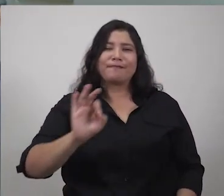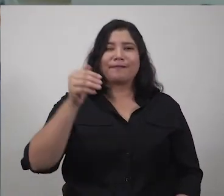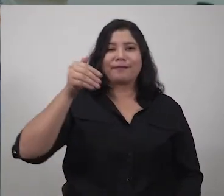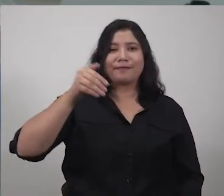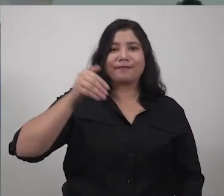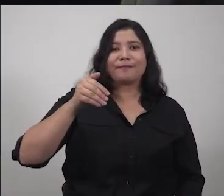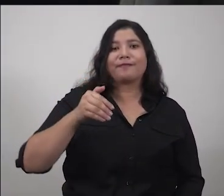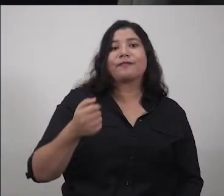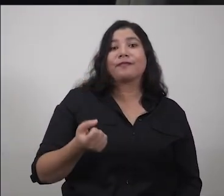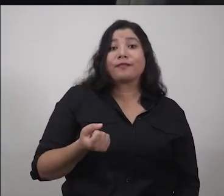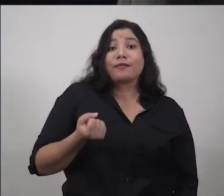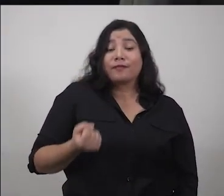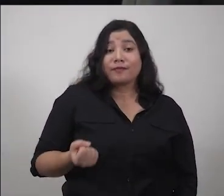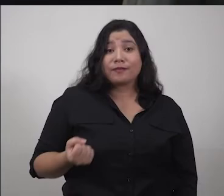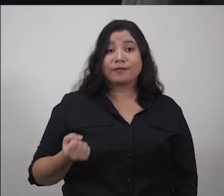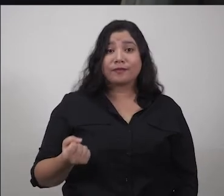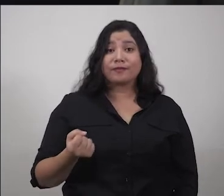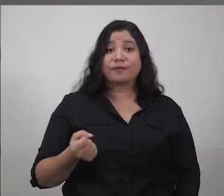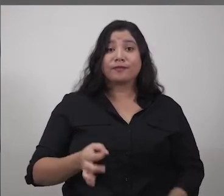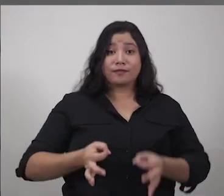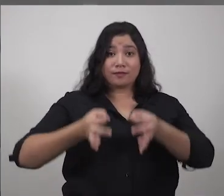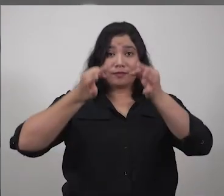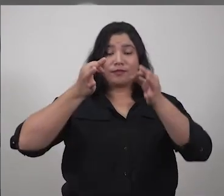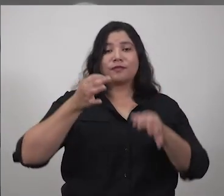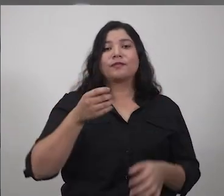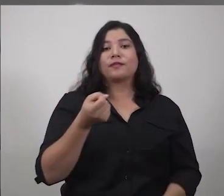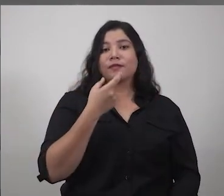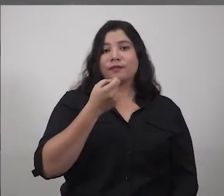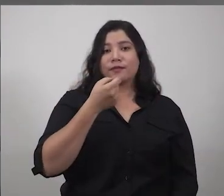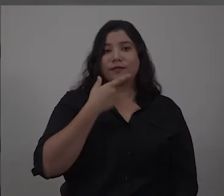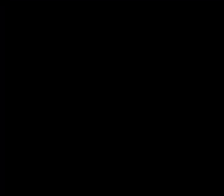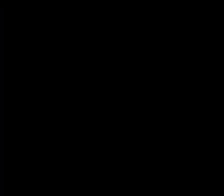mejorará el proceso de enseñanza-aprendizaje de los estudiantes de la Facultad de Medicina.